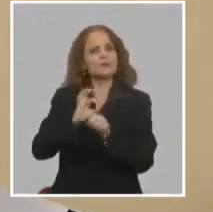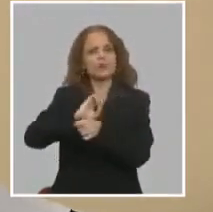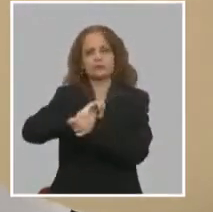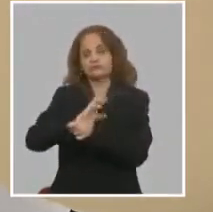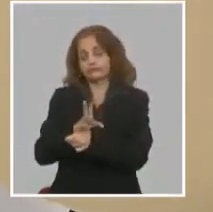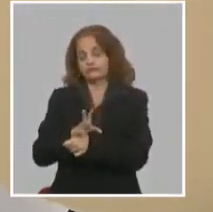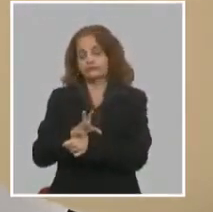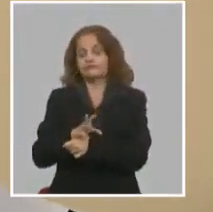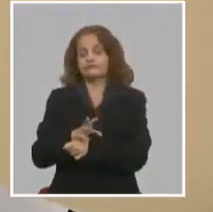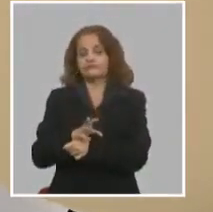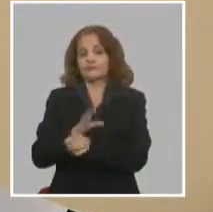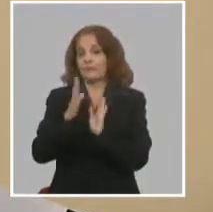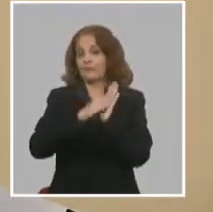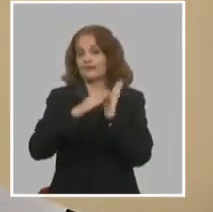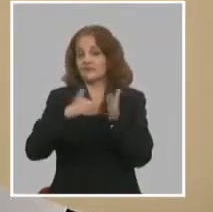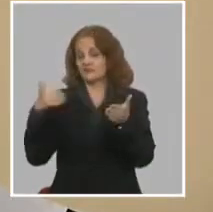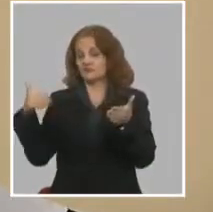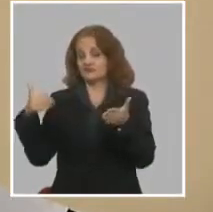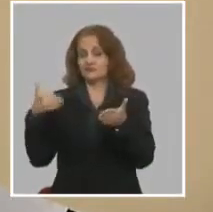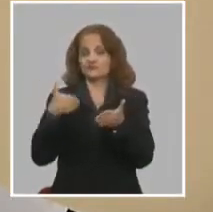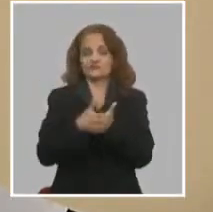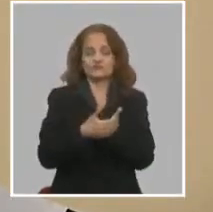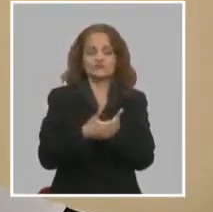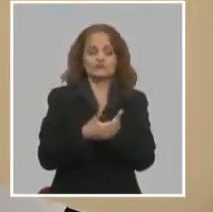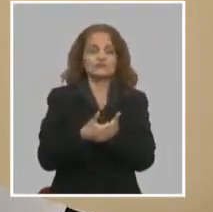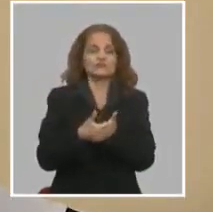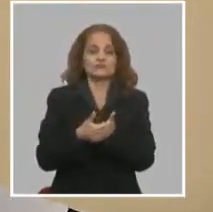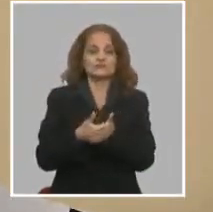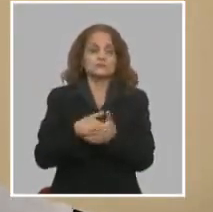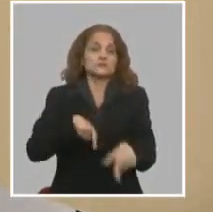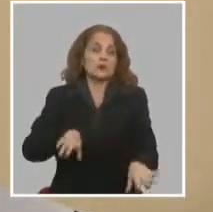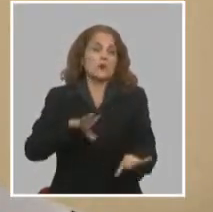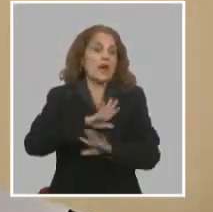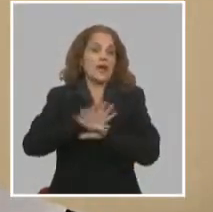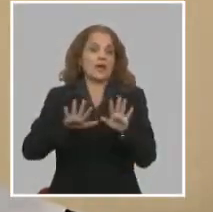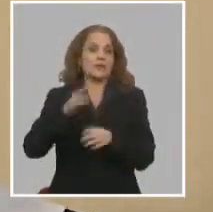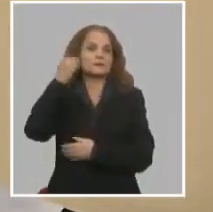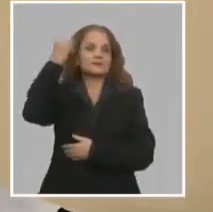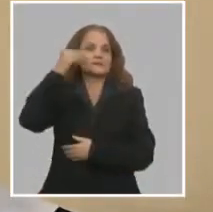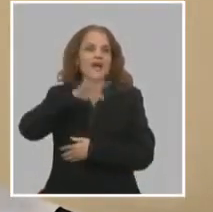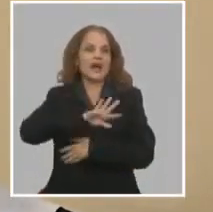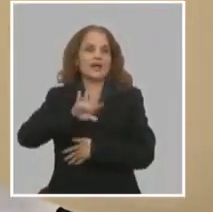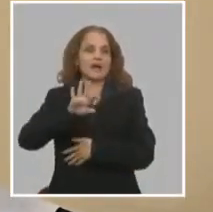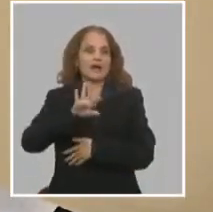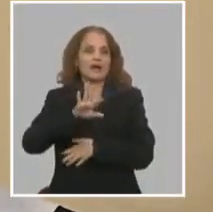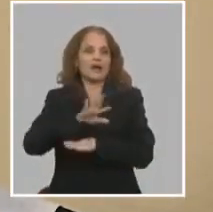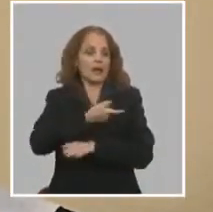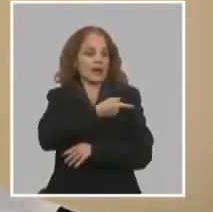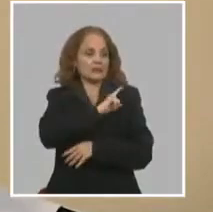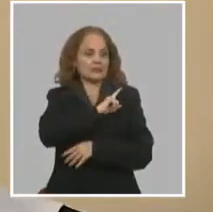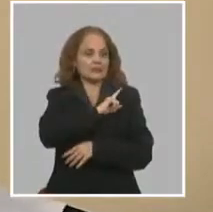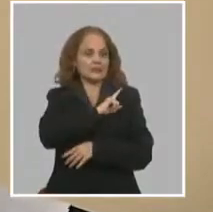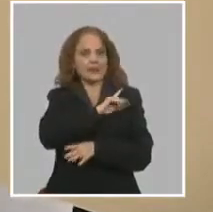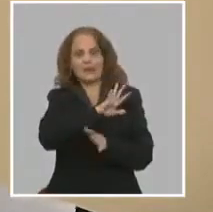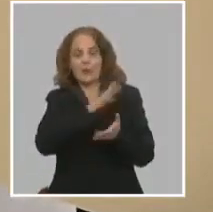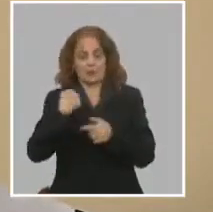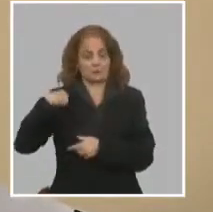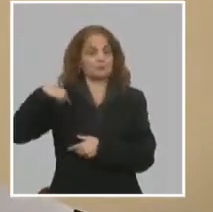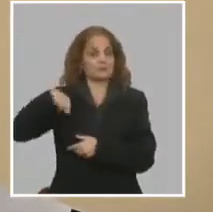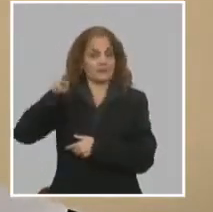viene azotando desde principios del año y que realmente pensábamos que ya en un momento determinado, estando